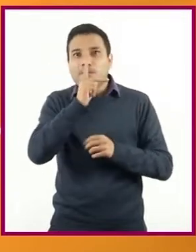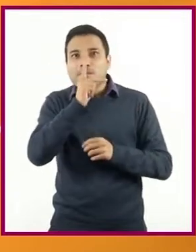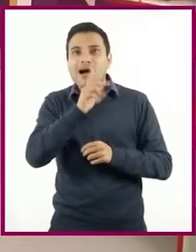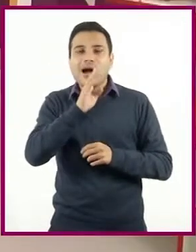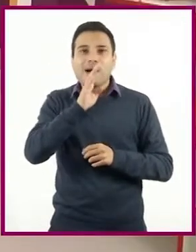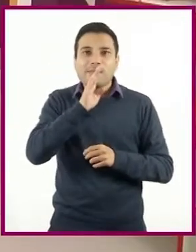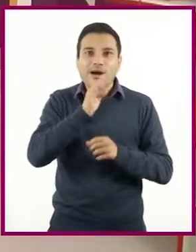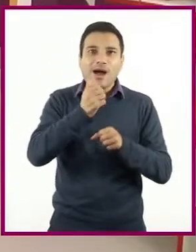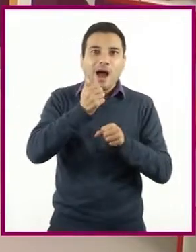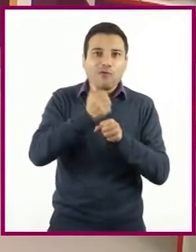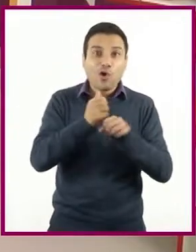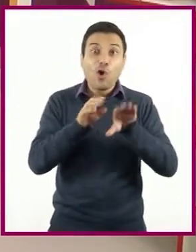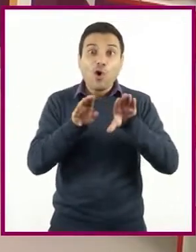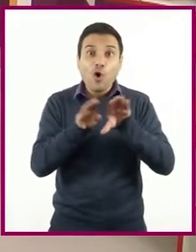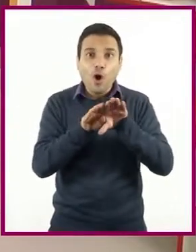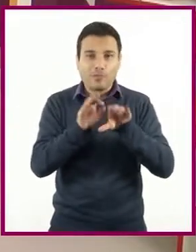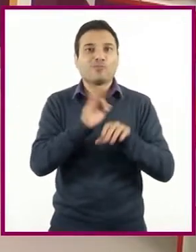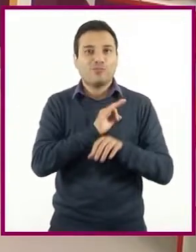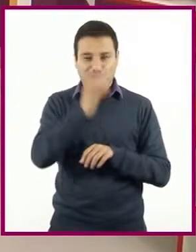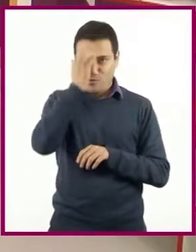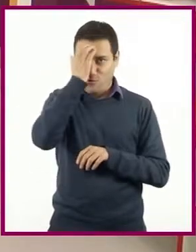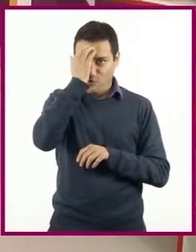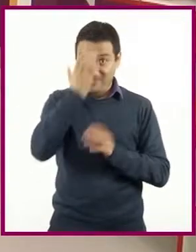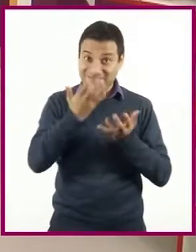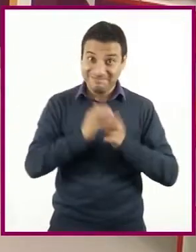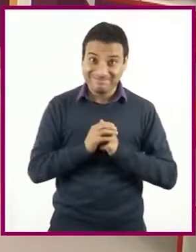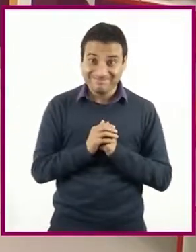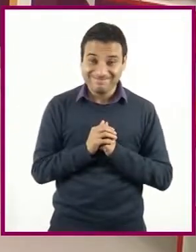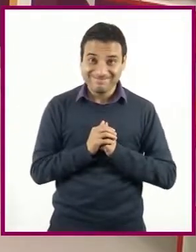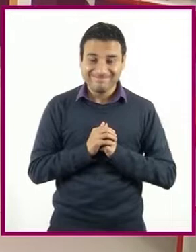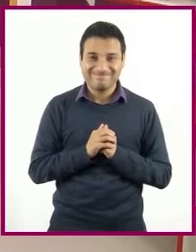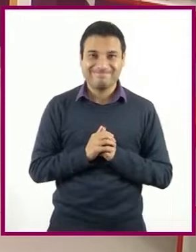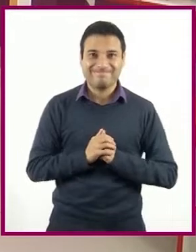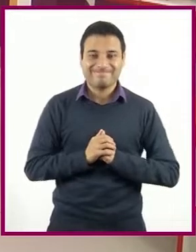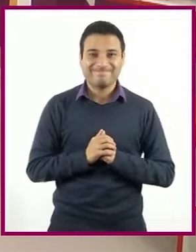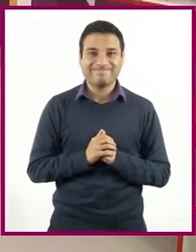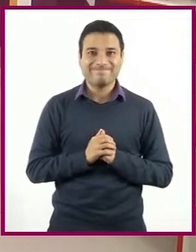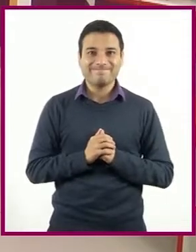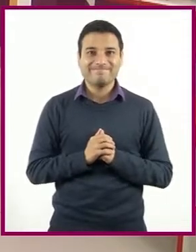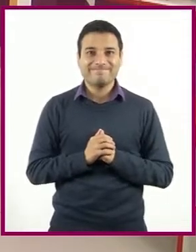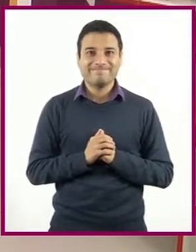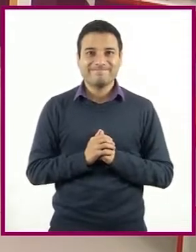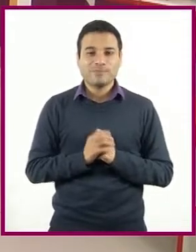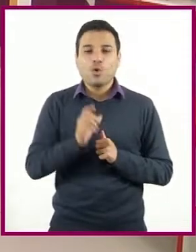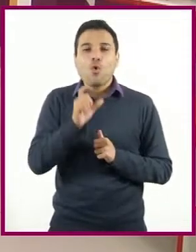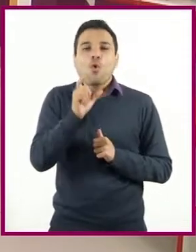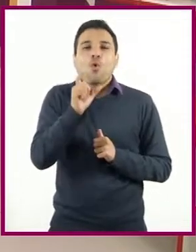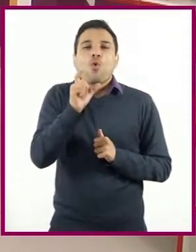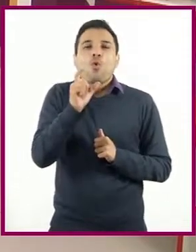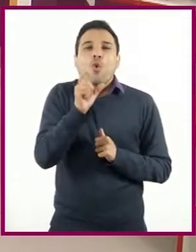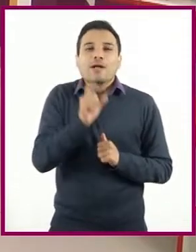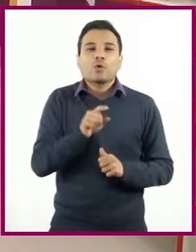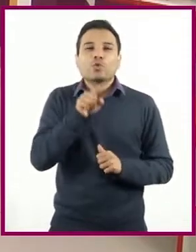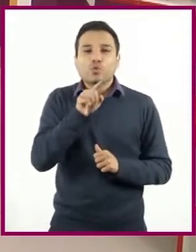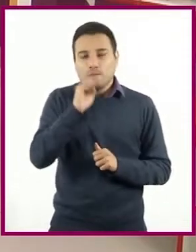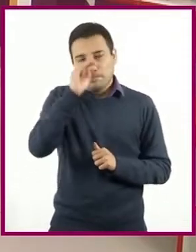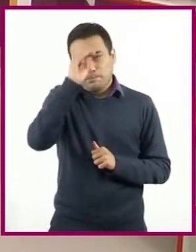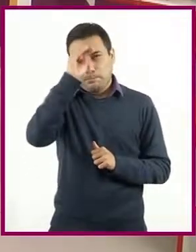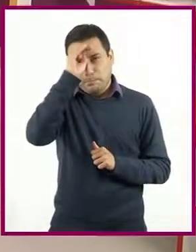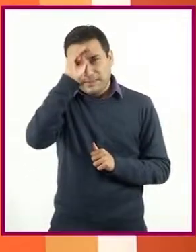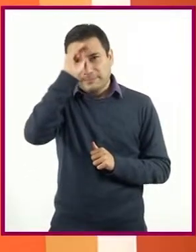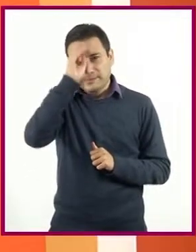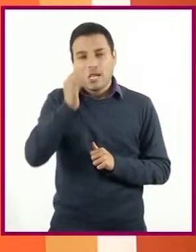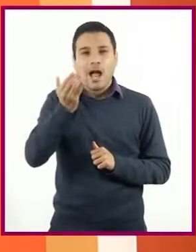así podemos entender cómo somos nosotros. Cuando pensamos en los acontecimientos del pasado,